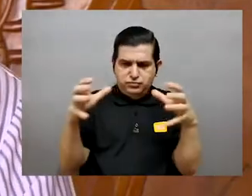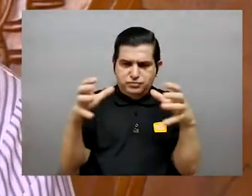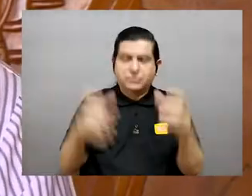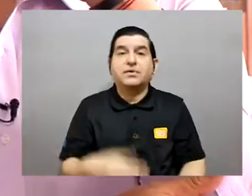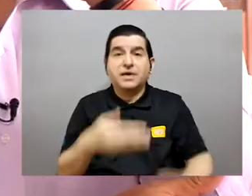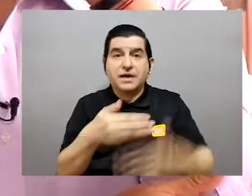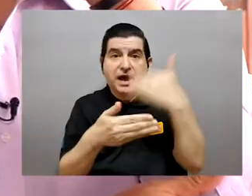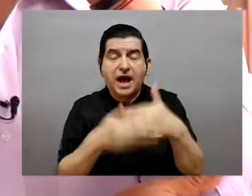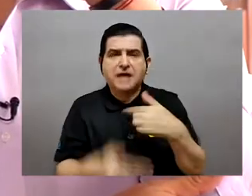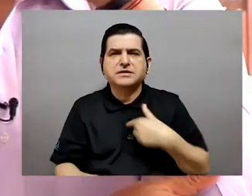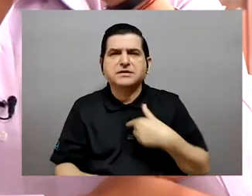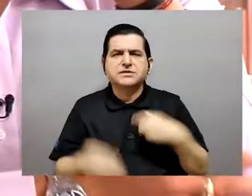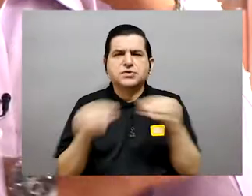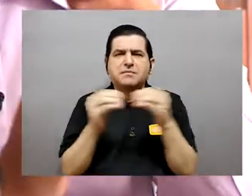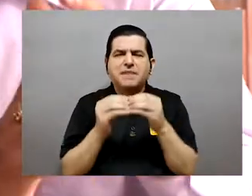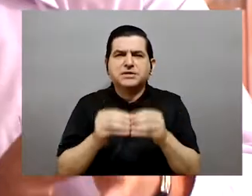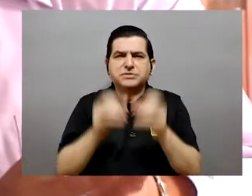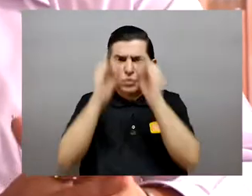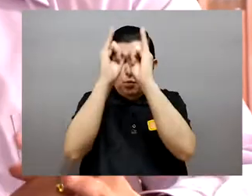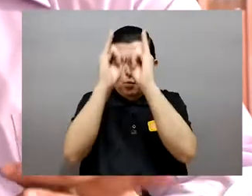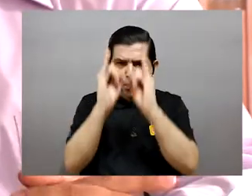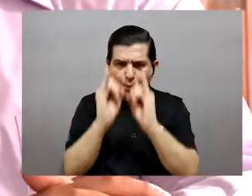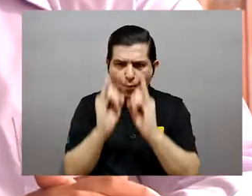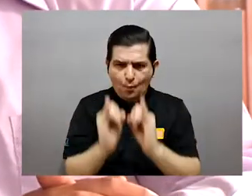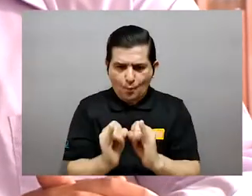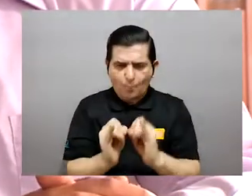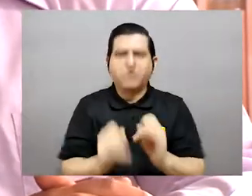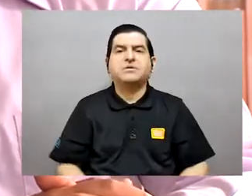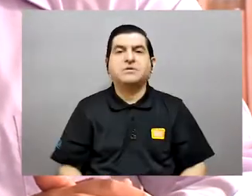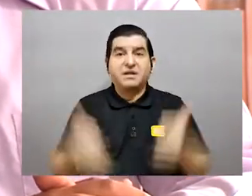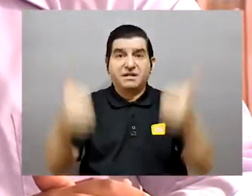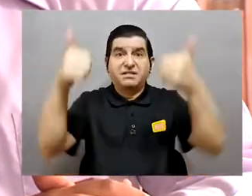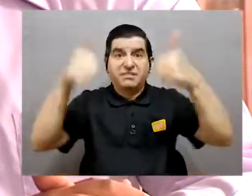era que o sea, como yo represento un poco la...